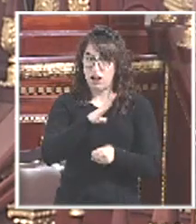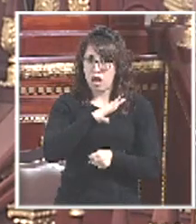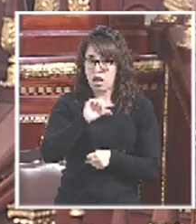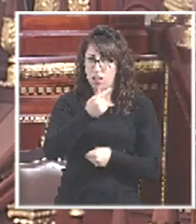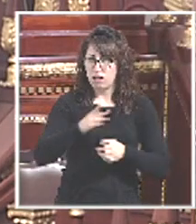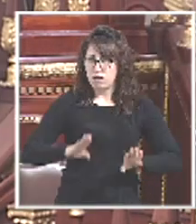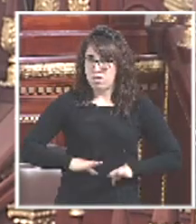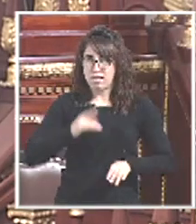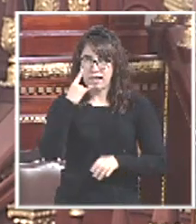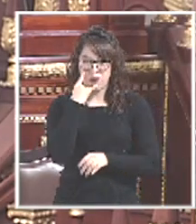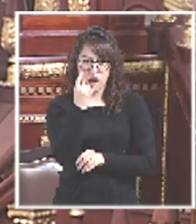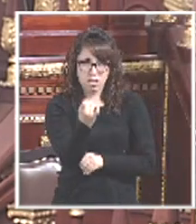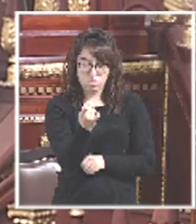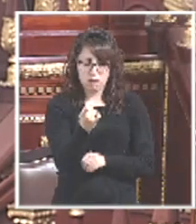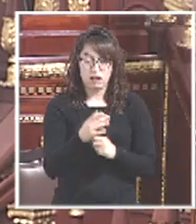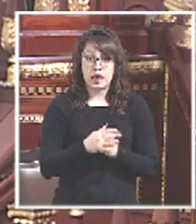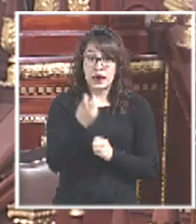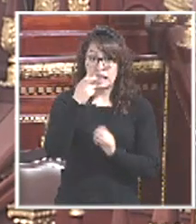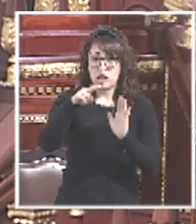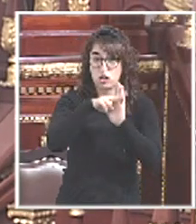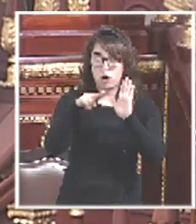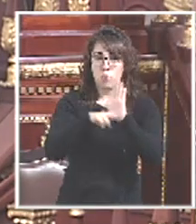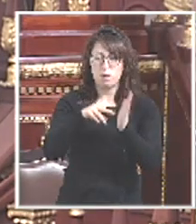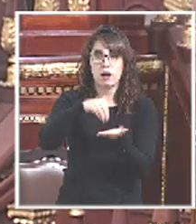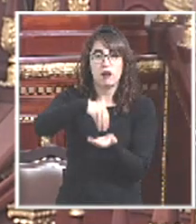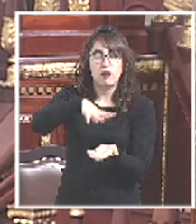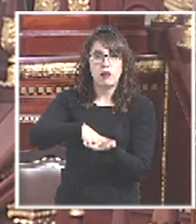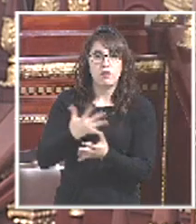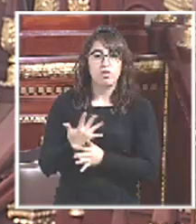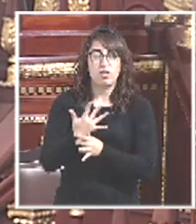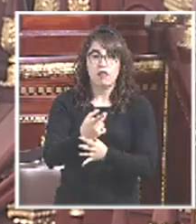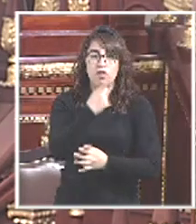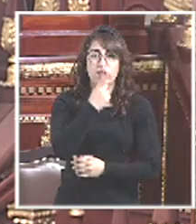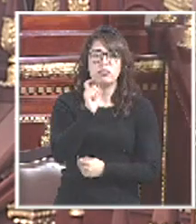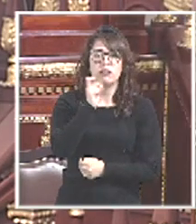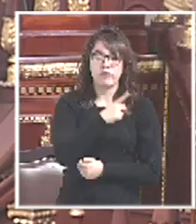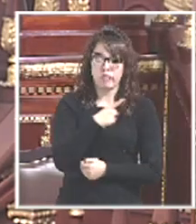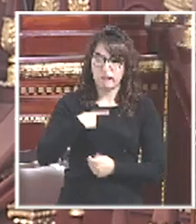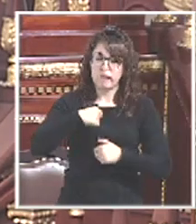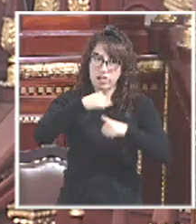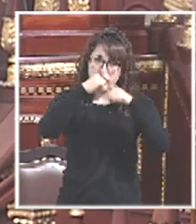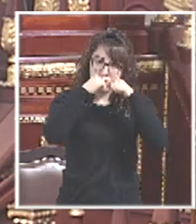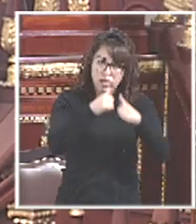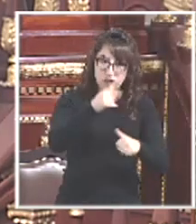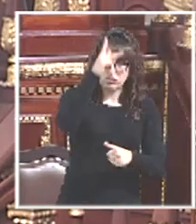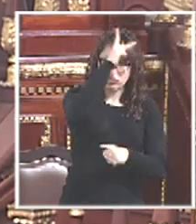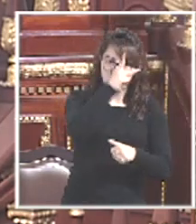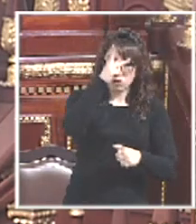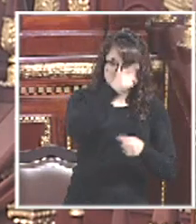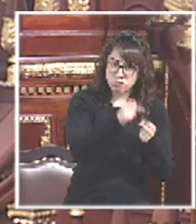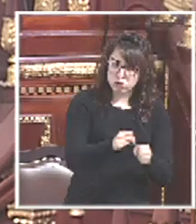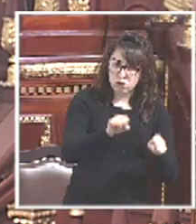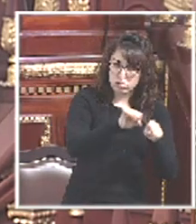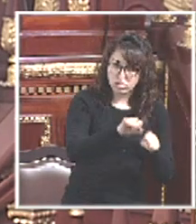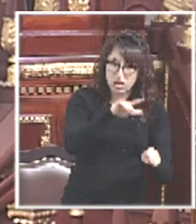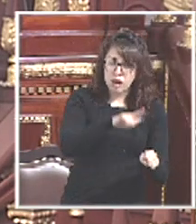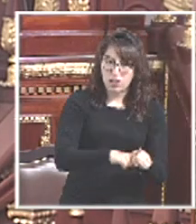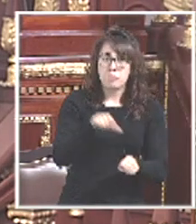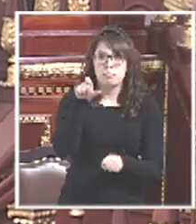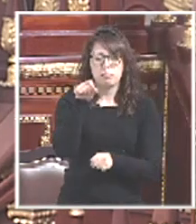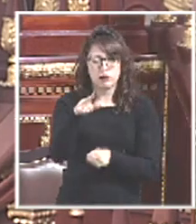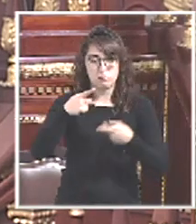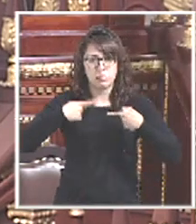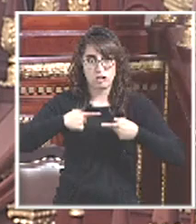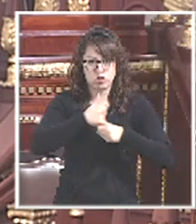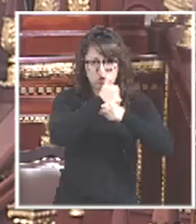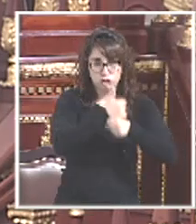La norma establece que se debe proporcionar atención psicosocial y a la persona agresora y